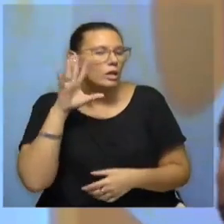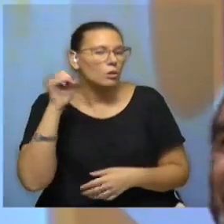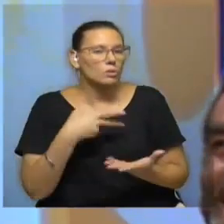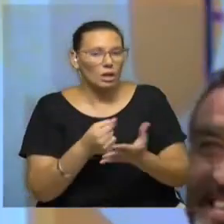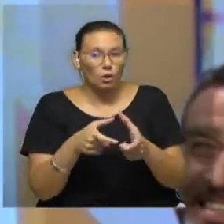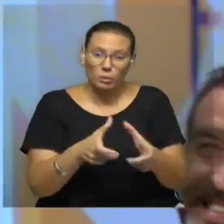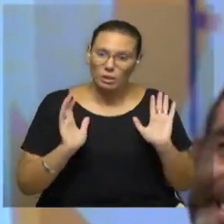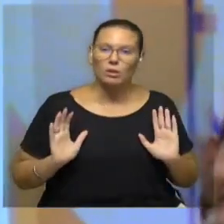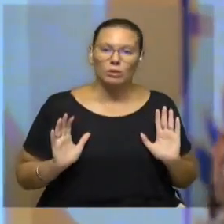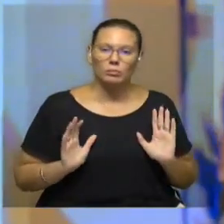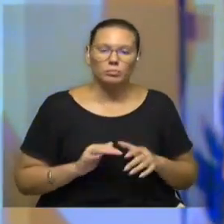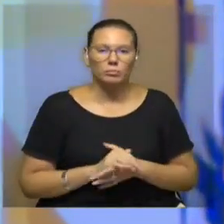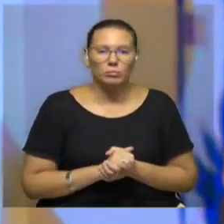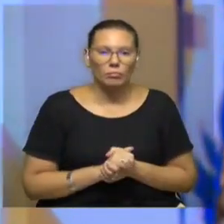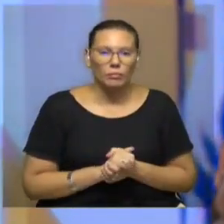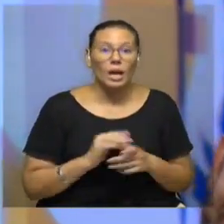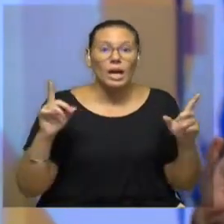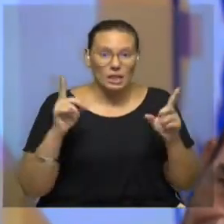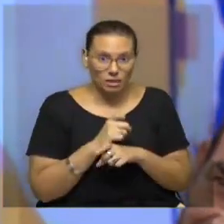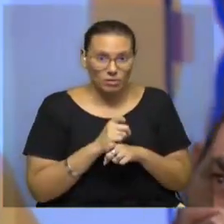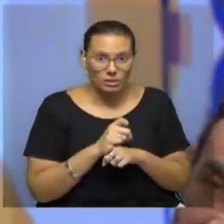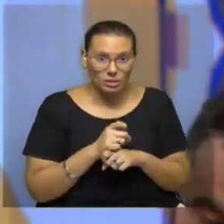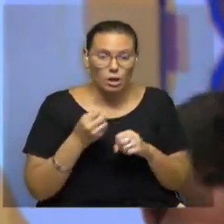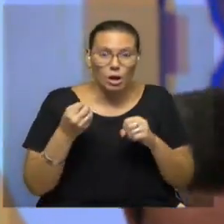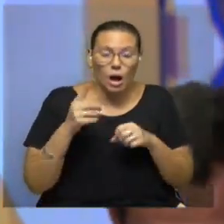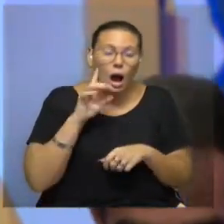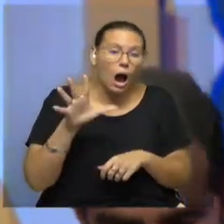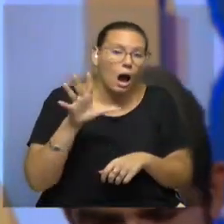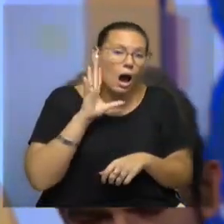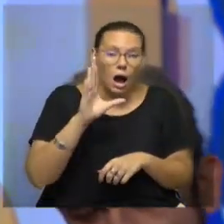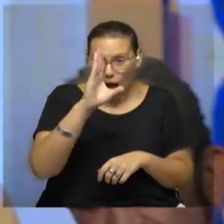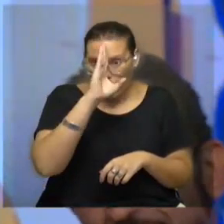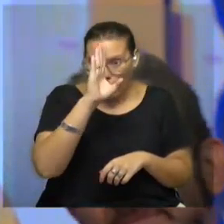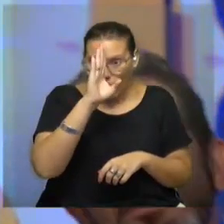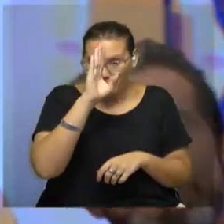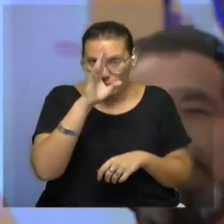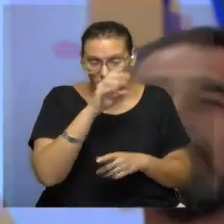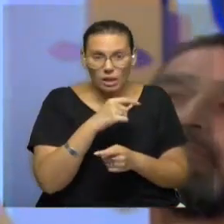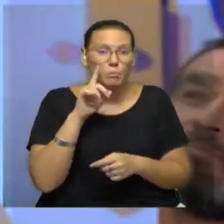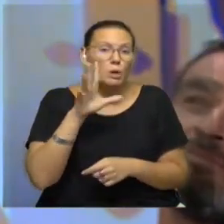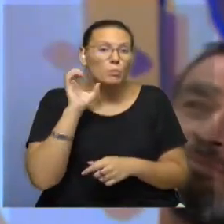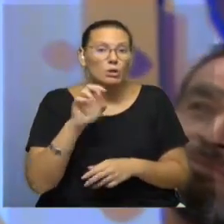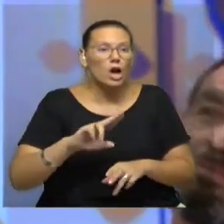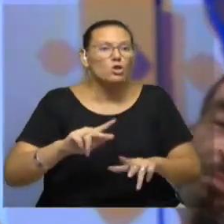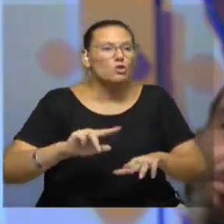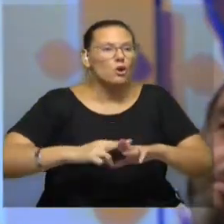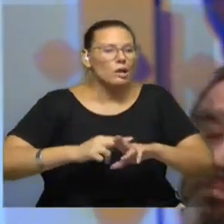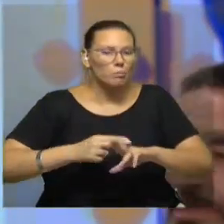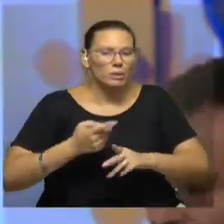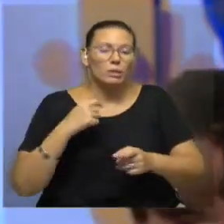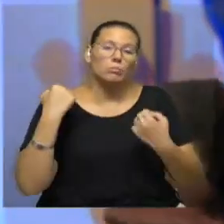así. Bueno, es dificilísimo aprenderse esa letra de memoria porque como no tiene como estribillo que repita siempre. Y bueno,